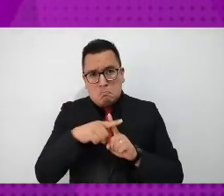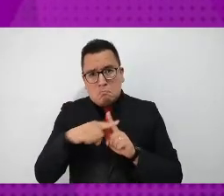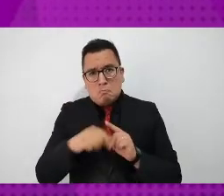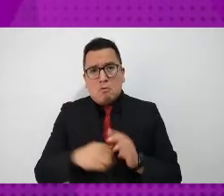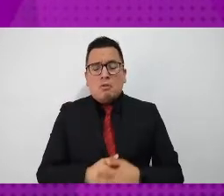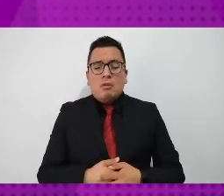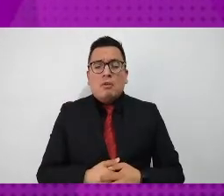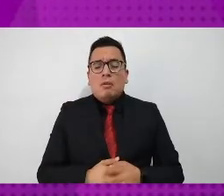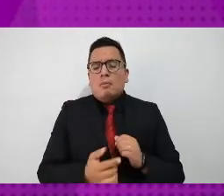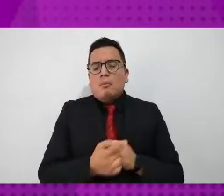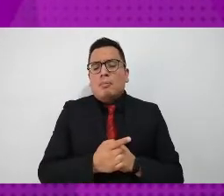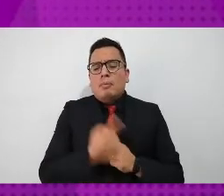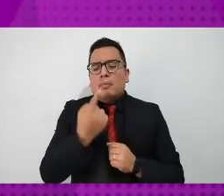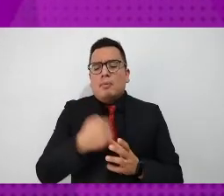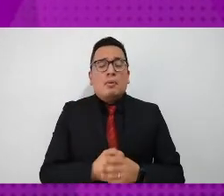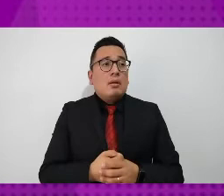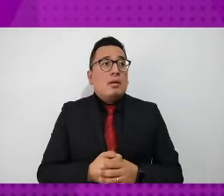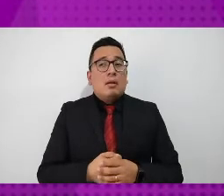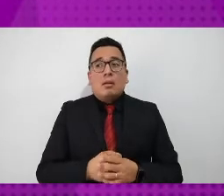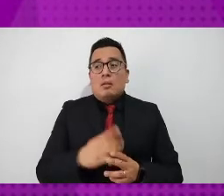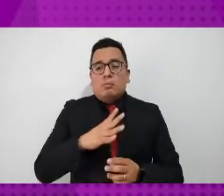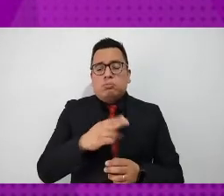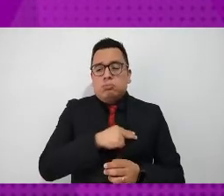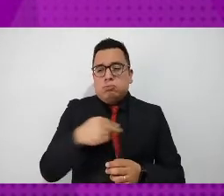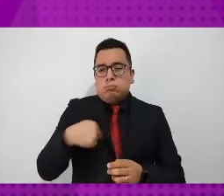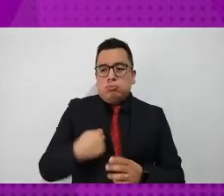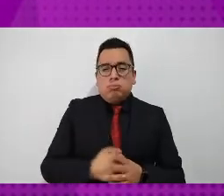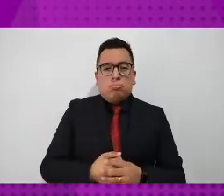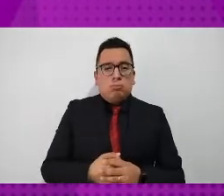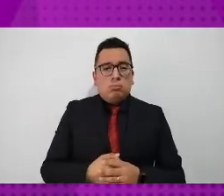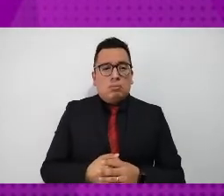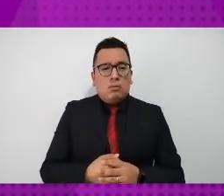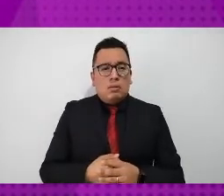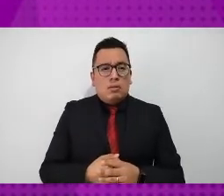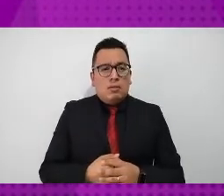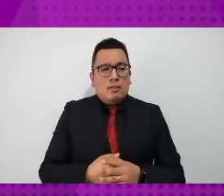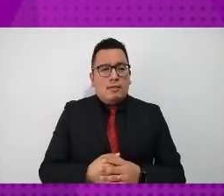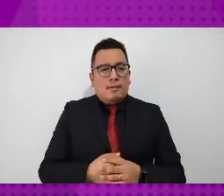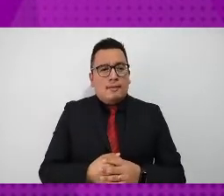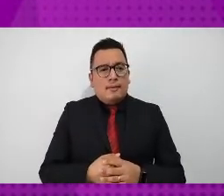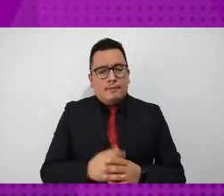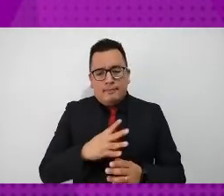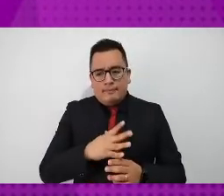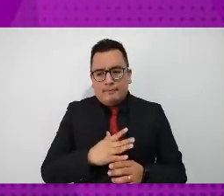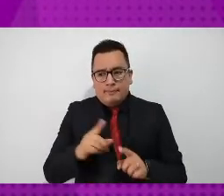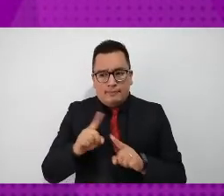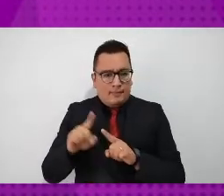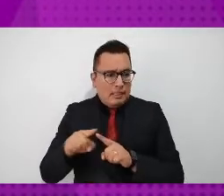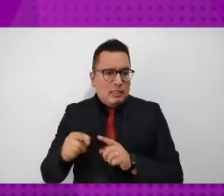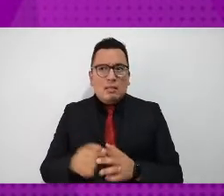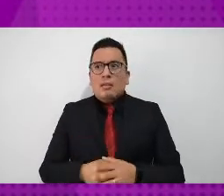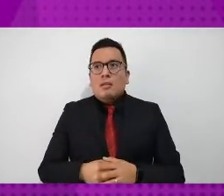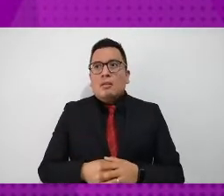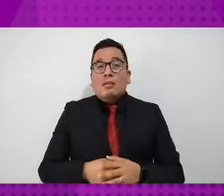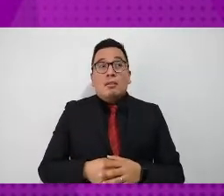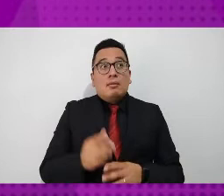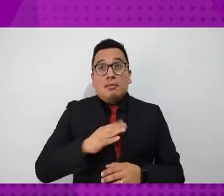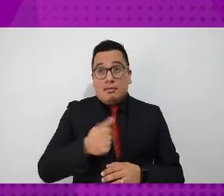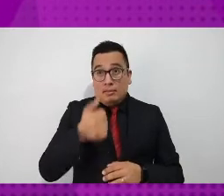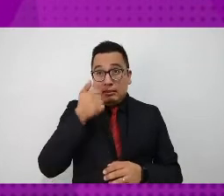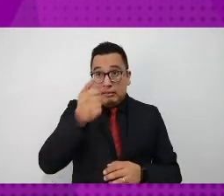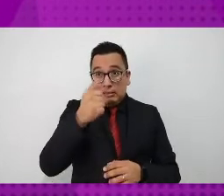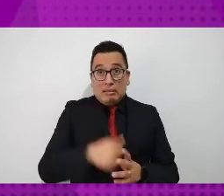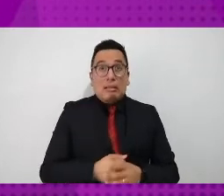donde el papel del organismo electoral como ocurrió con nuestros otros organismos homólogos fuimos seis